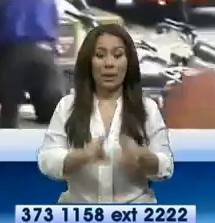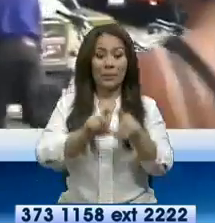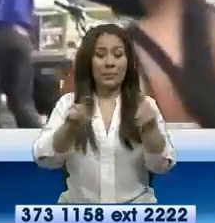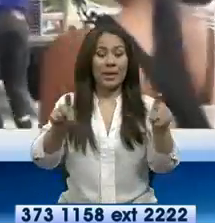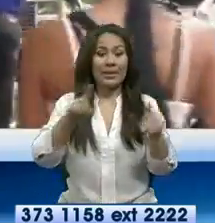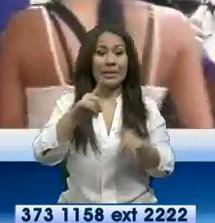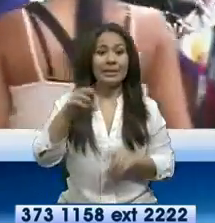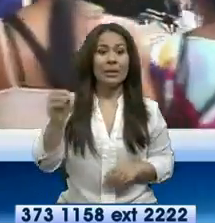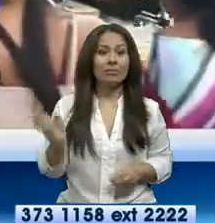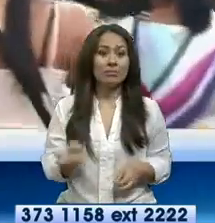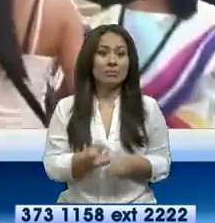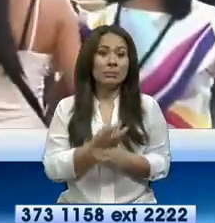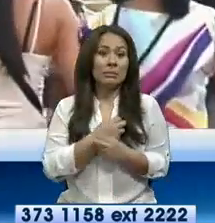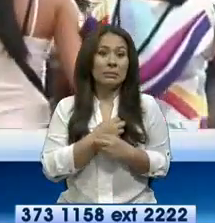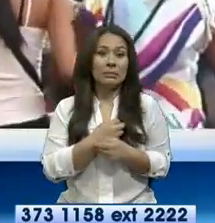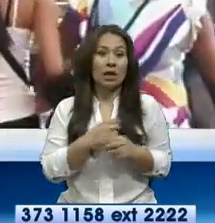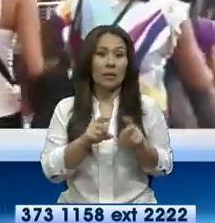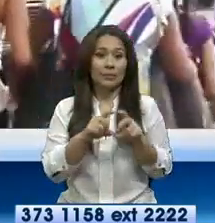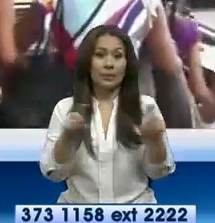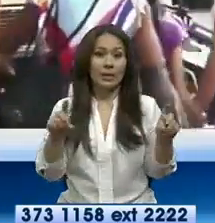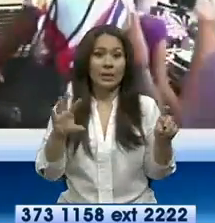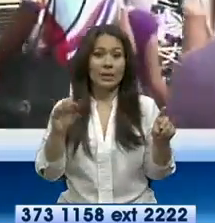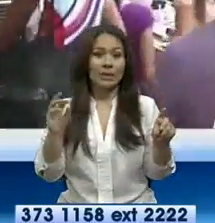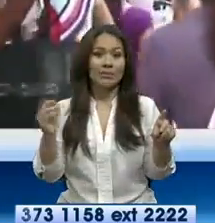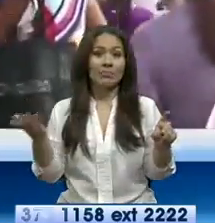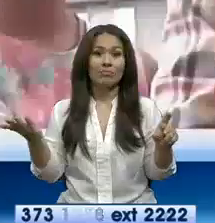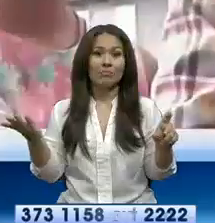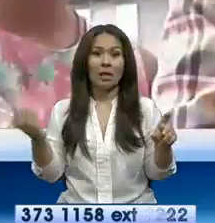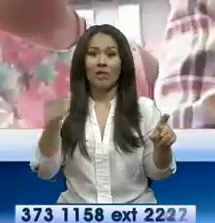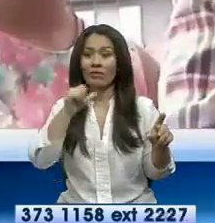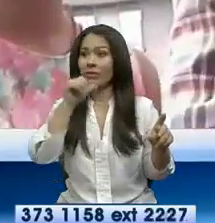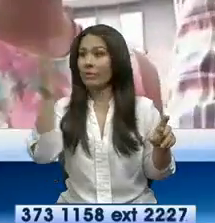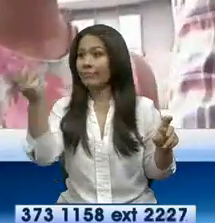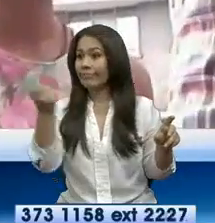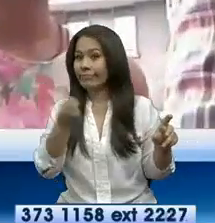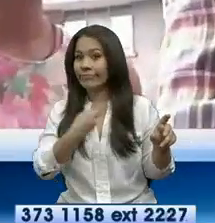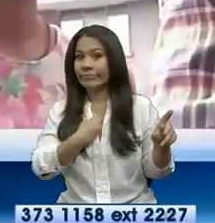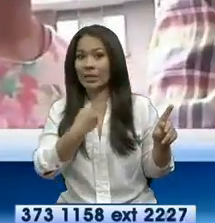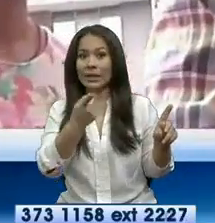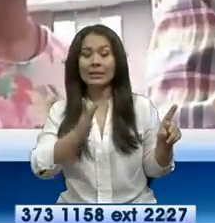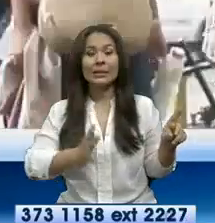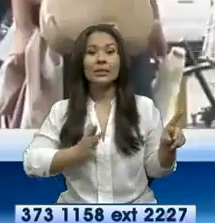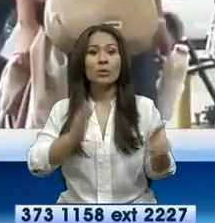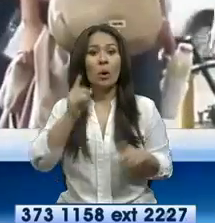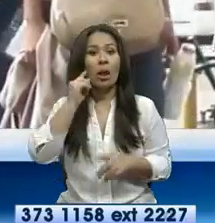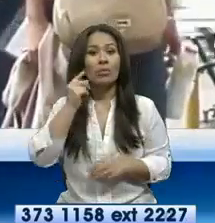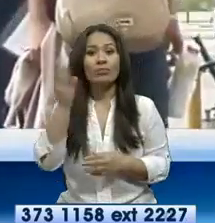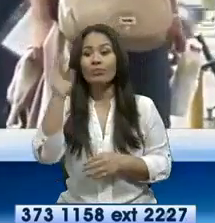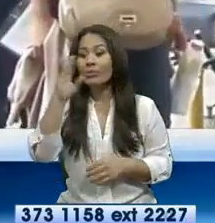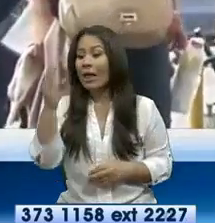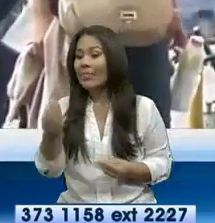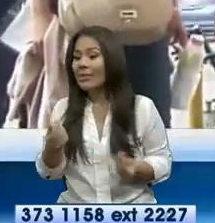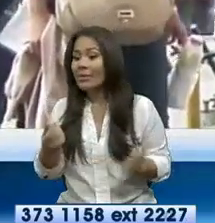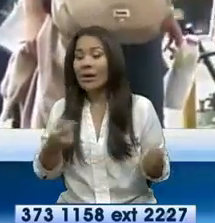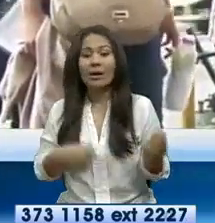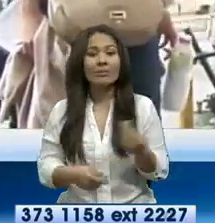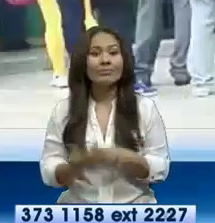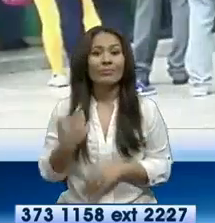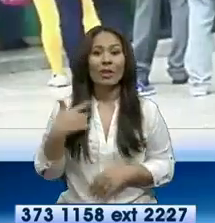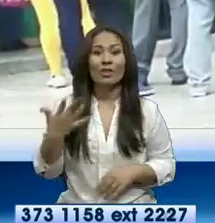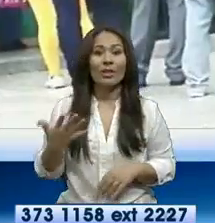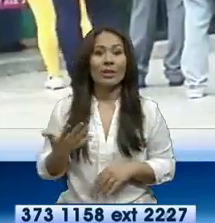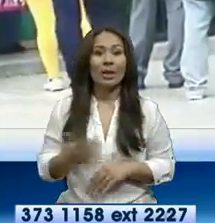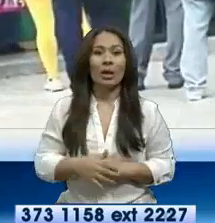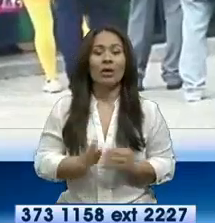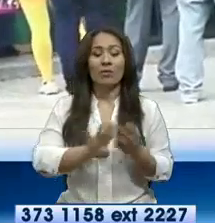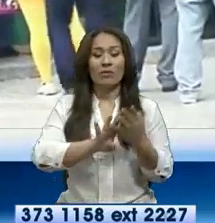100 es un cadáver y el billete de 500 es un fantasma que no aparece todavía. Esta señora tenía ya varias horas buscando dinero. No lo había conseguido. Estaba